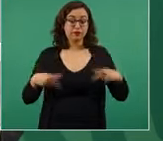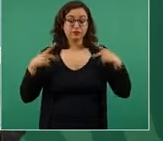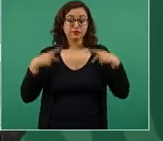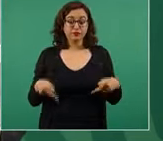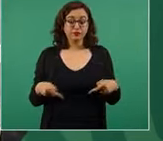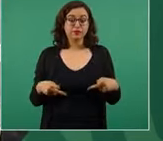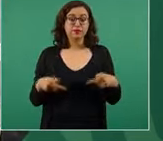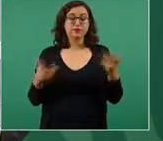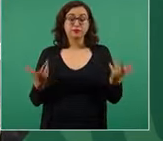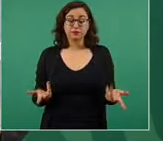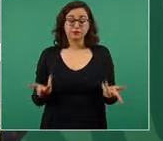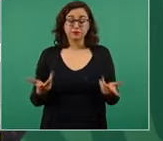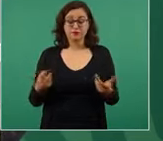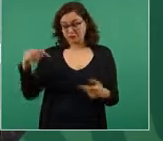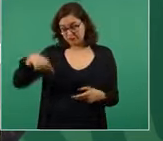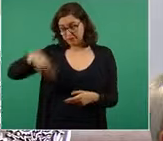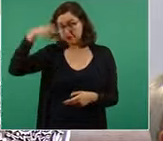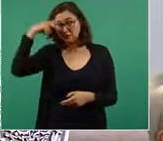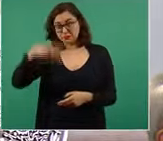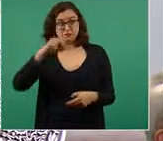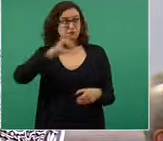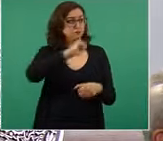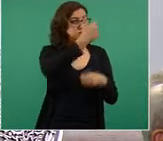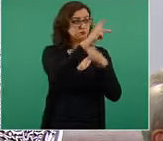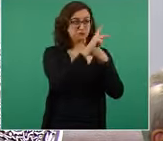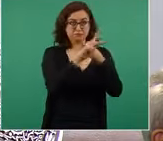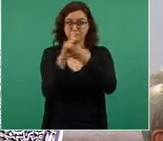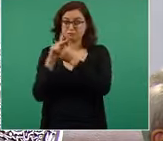ciudadanos de México y del mundo,